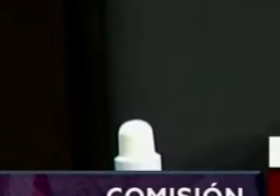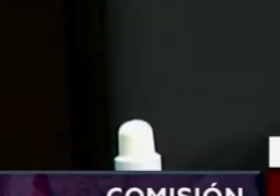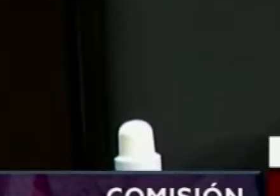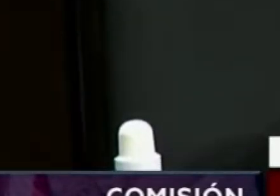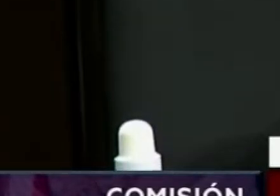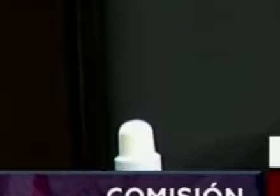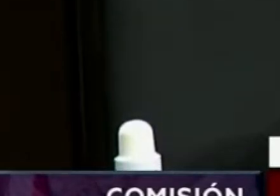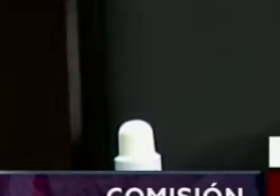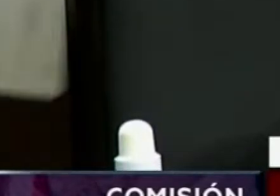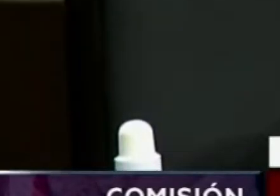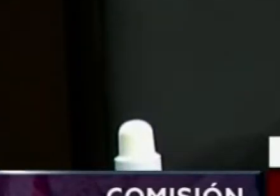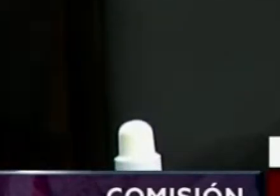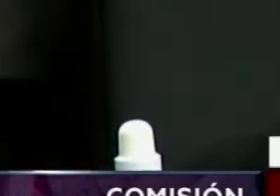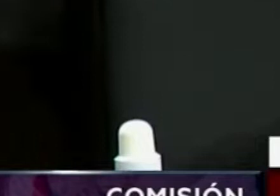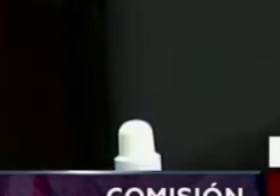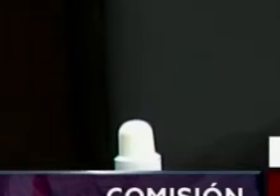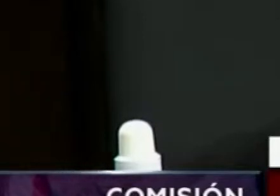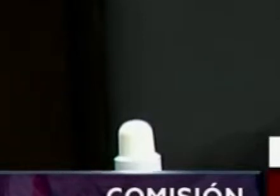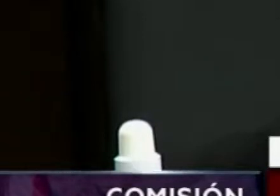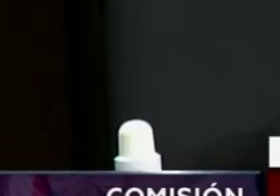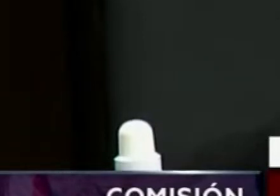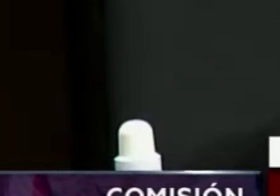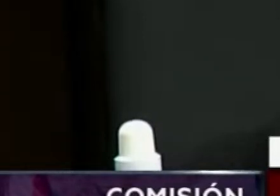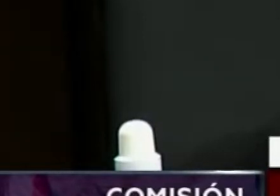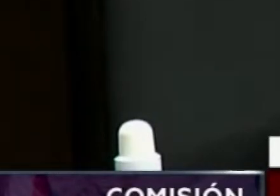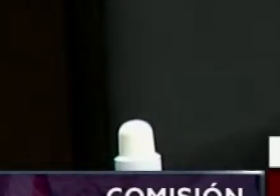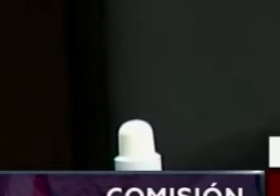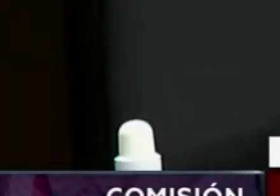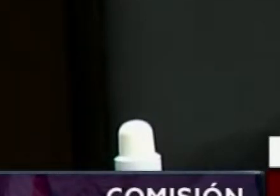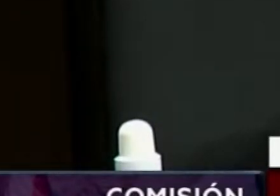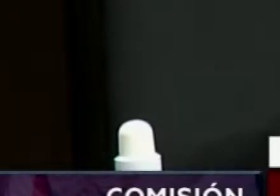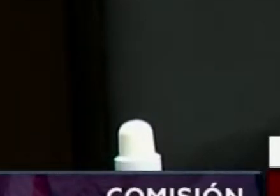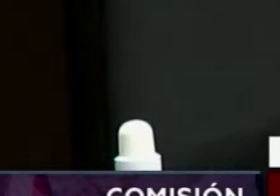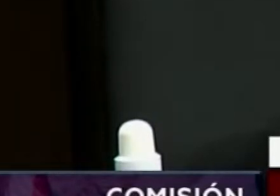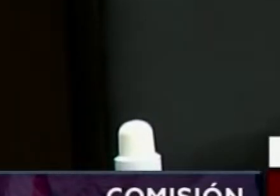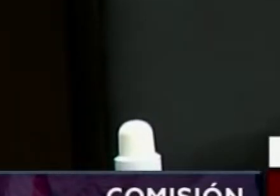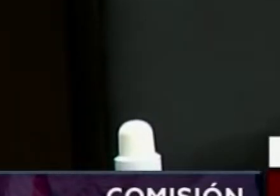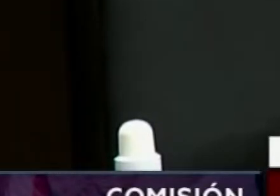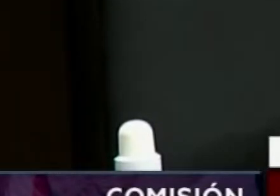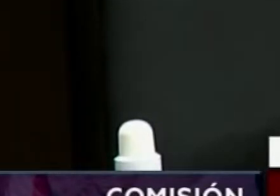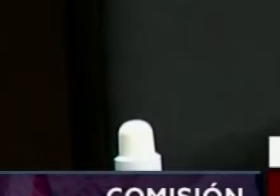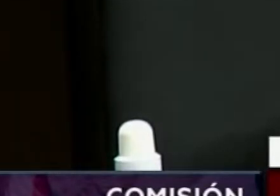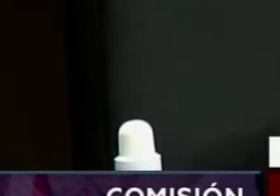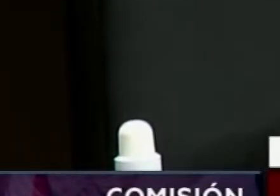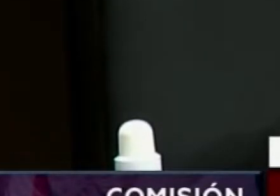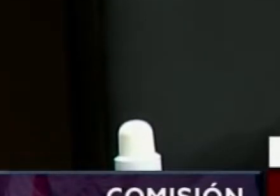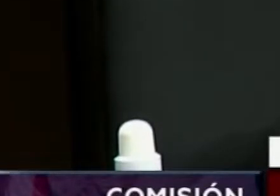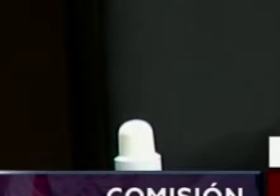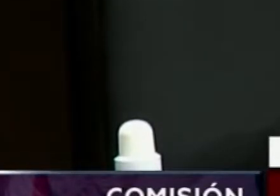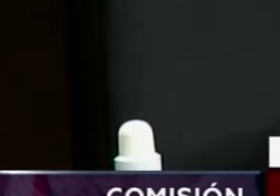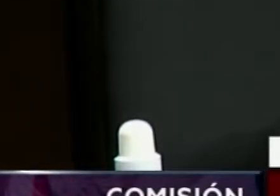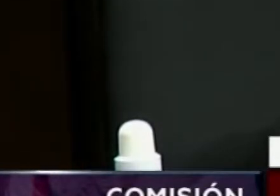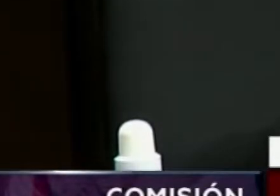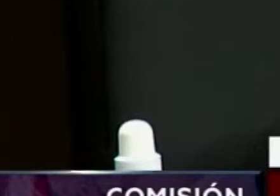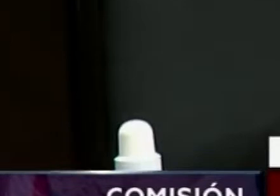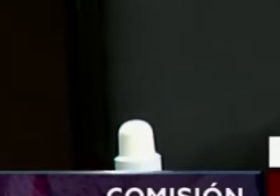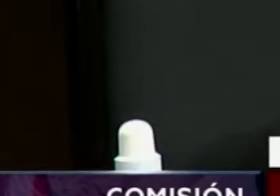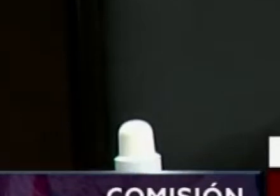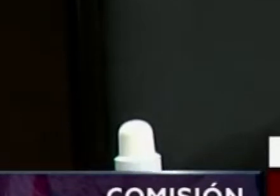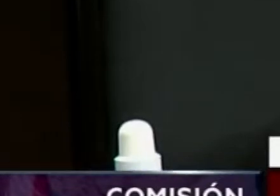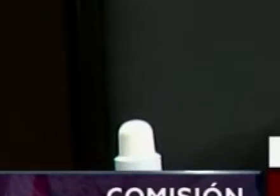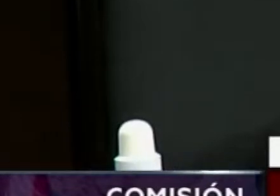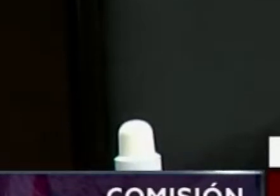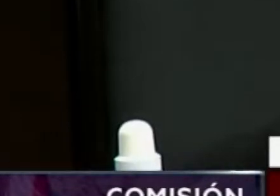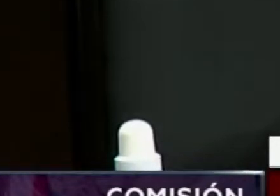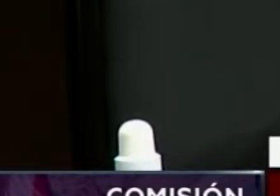artículo 78, fracción séptima de la Constitución Política de los Estados Unidos Mexicanos, ratifica al ciudadano Félix Arturo